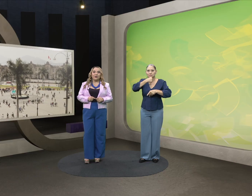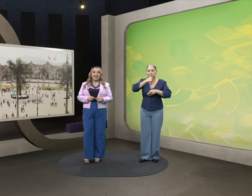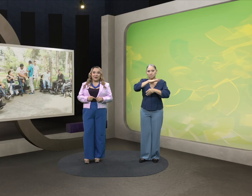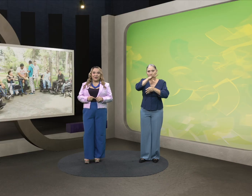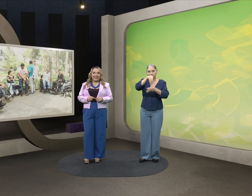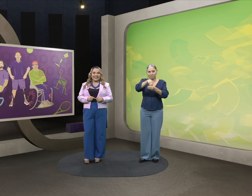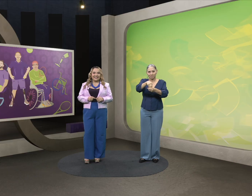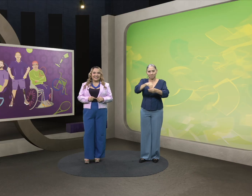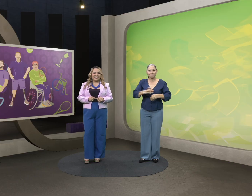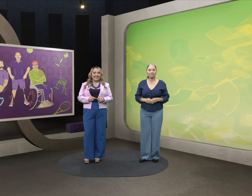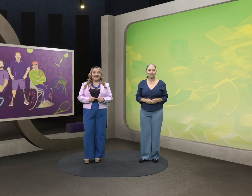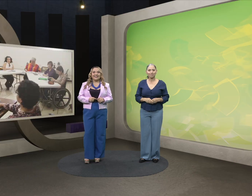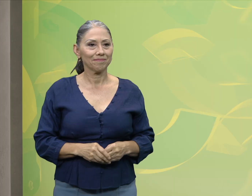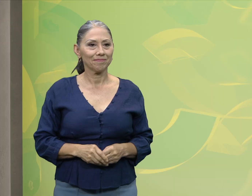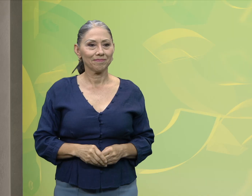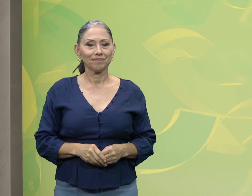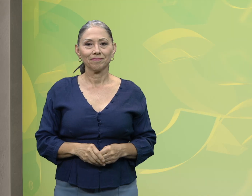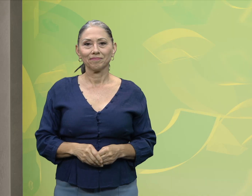personas adultas mayores.